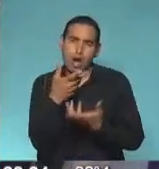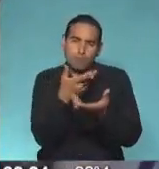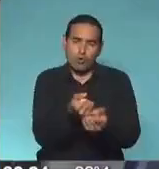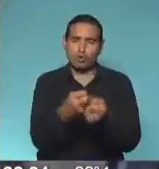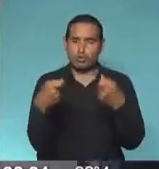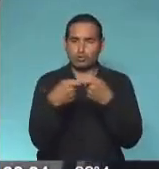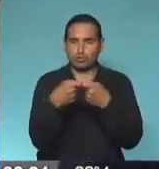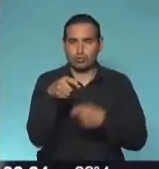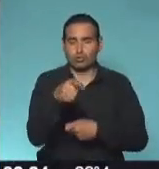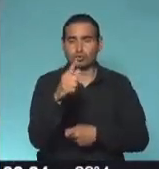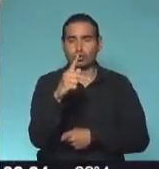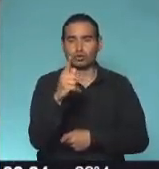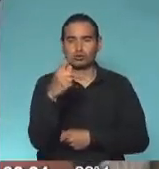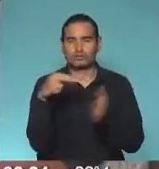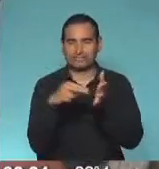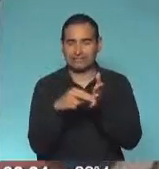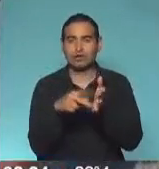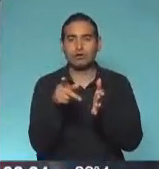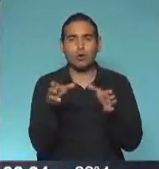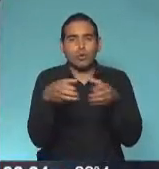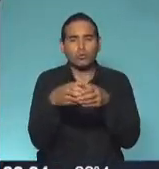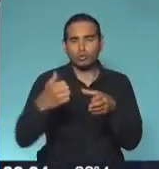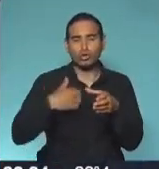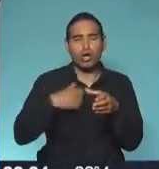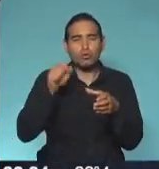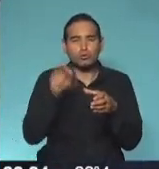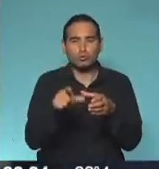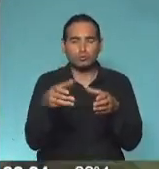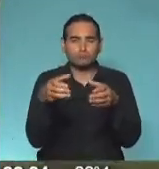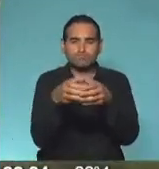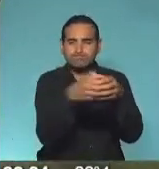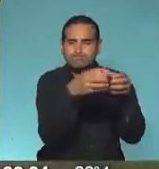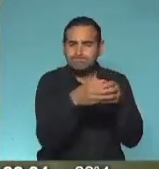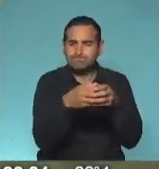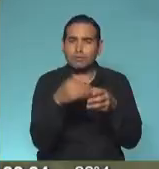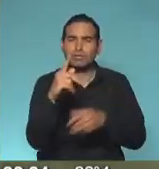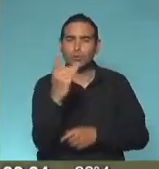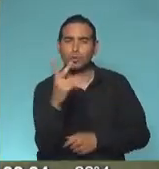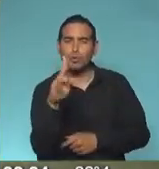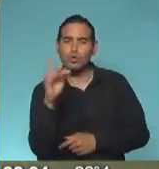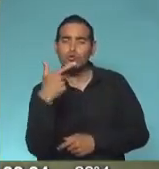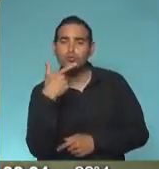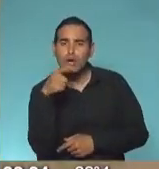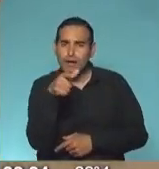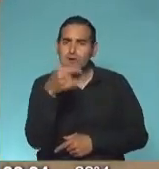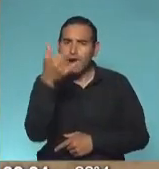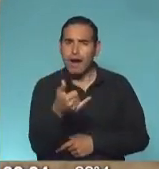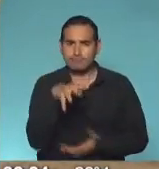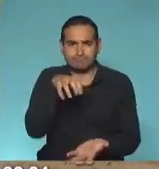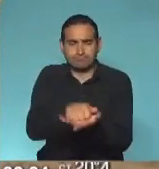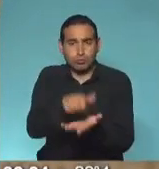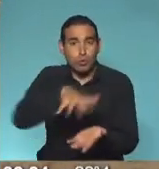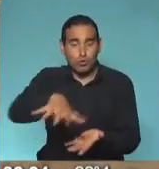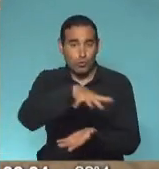fuerzas democráticas sirias, un conjunto de milicias pertenecientes a diversas facciones kurdas que mantienen un enclave autónomo en